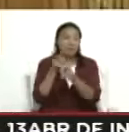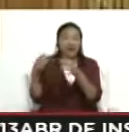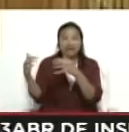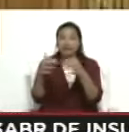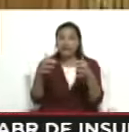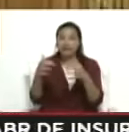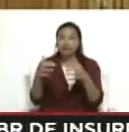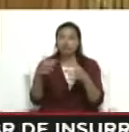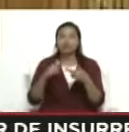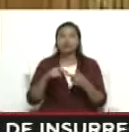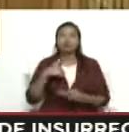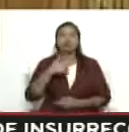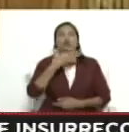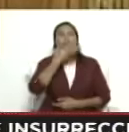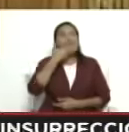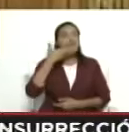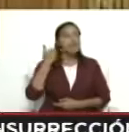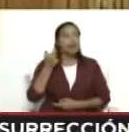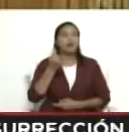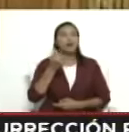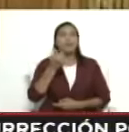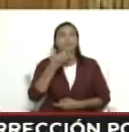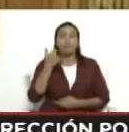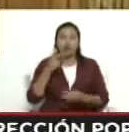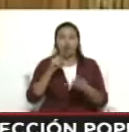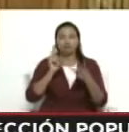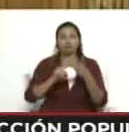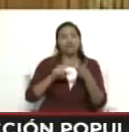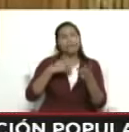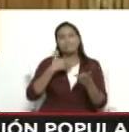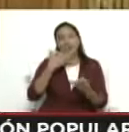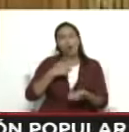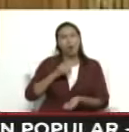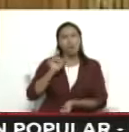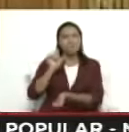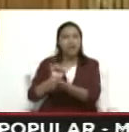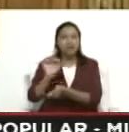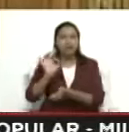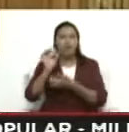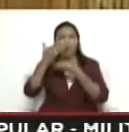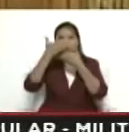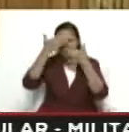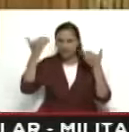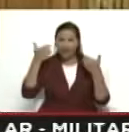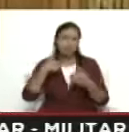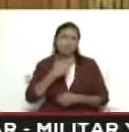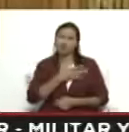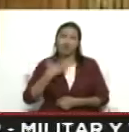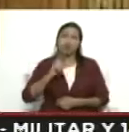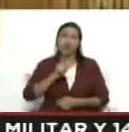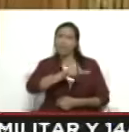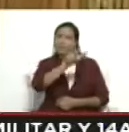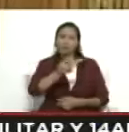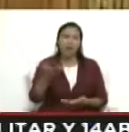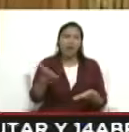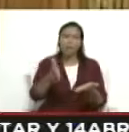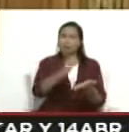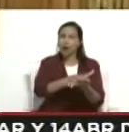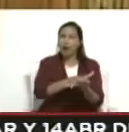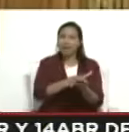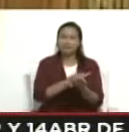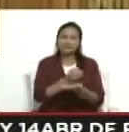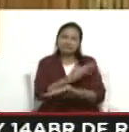Yo prefiero que me lleven preso, que me lleven secuestrado. Pero yo no quiero que haya más sangre en